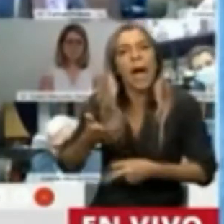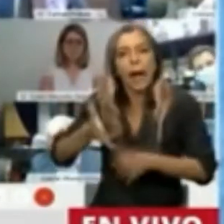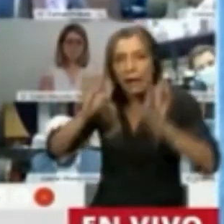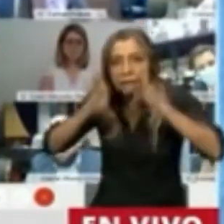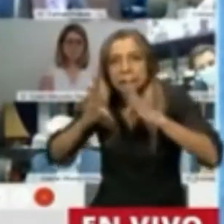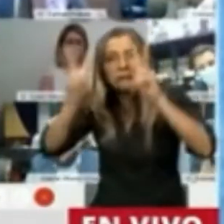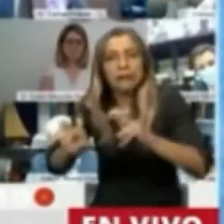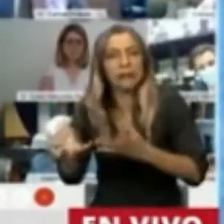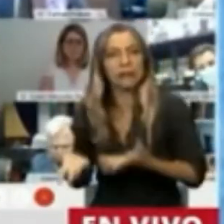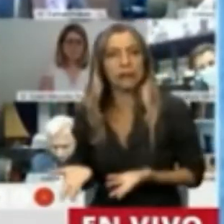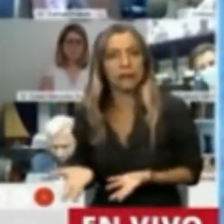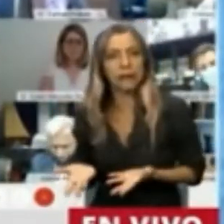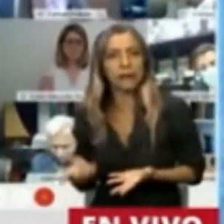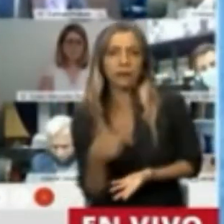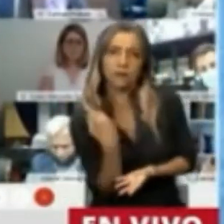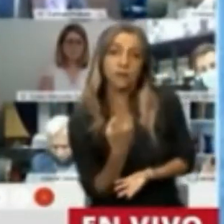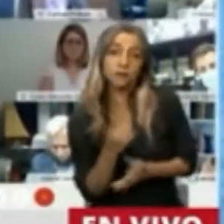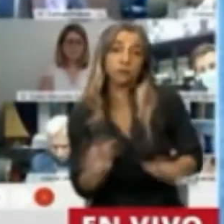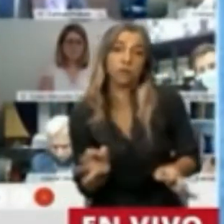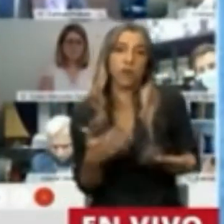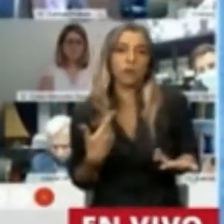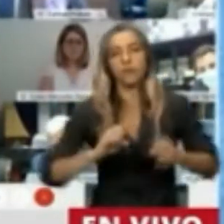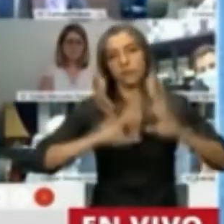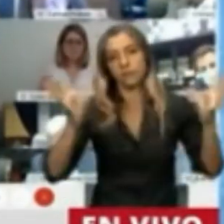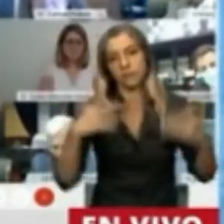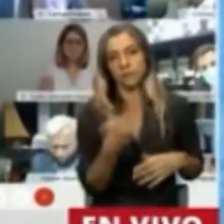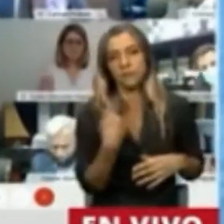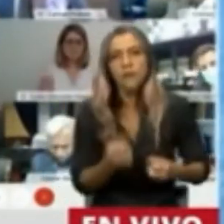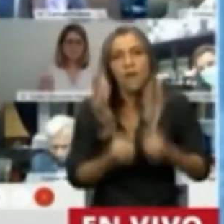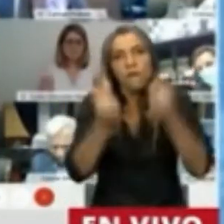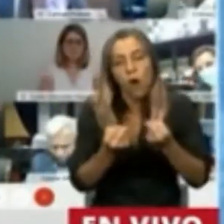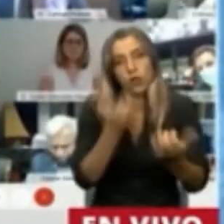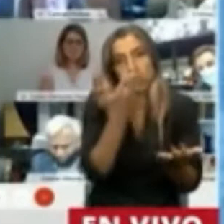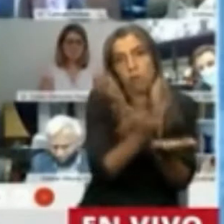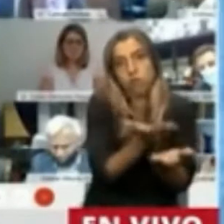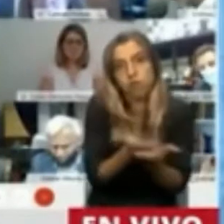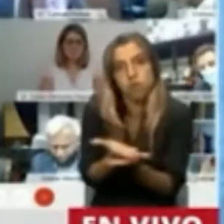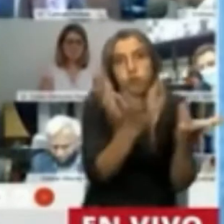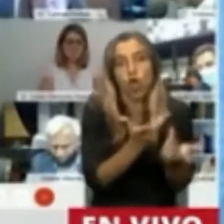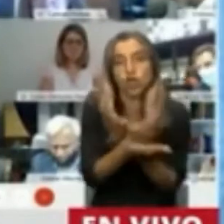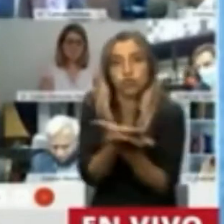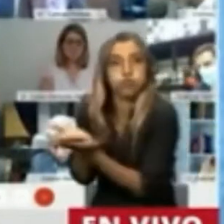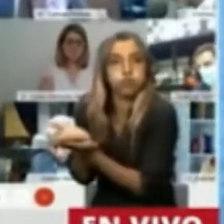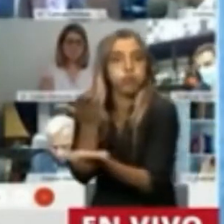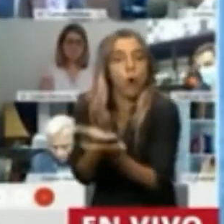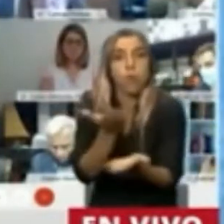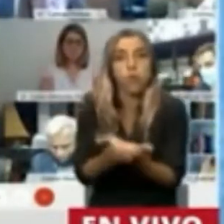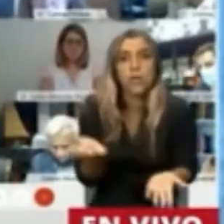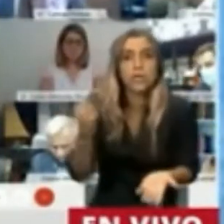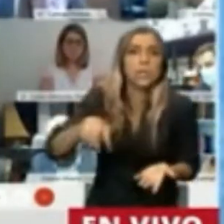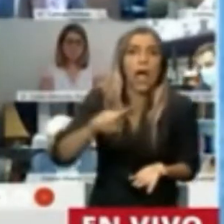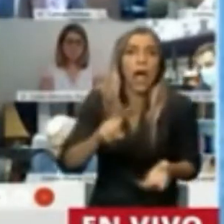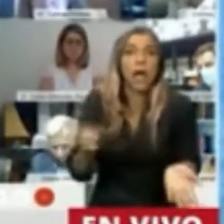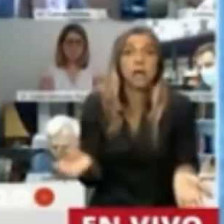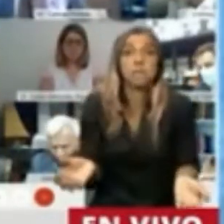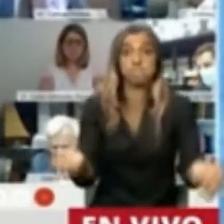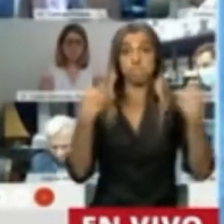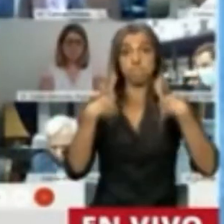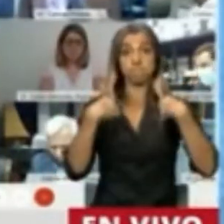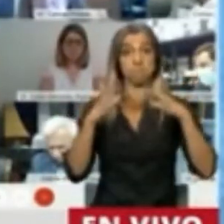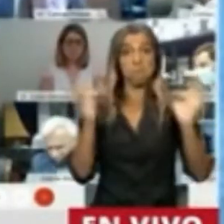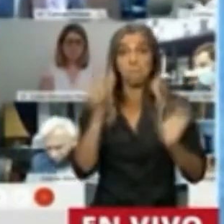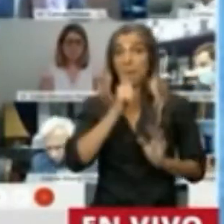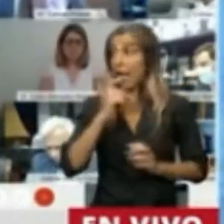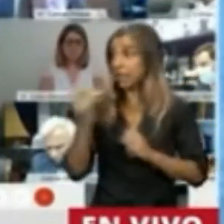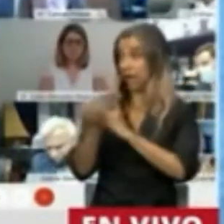solucionar? Está claro que hicimos el esfuerzo, propusimos proyectos. Pues no, no le dan pelota a nada. O parece no darle pelota a nada.